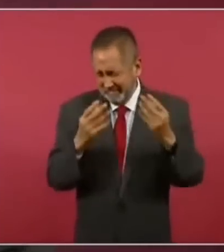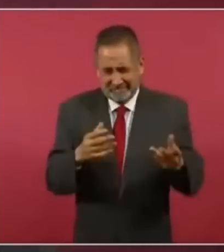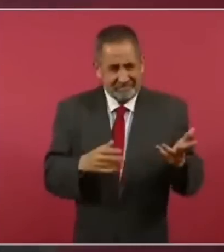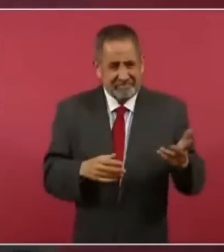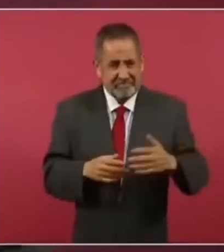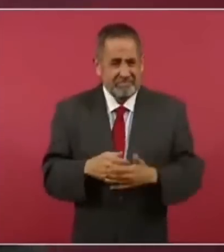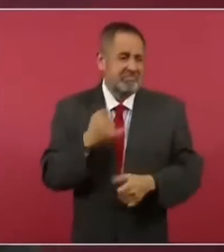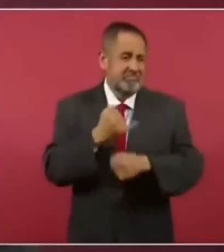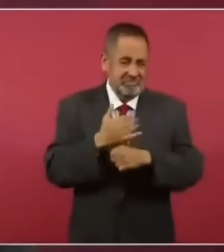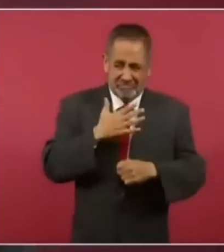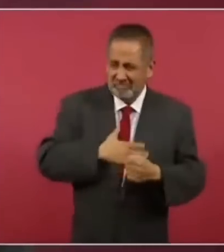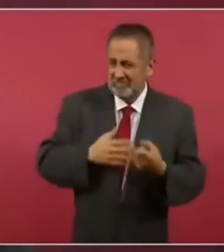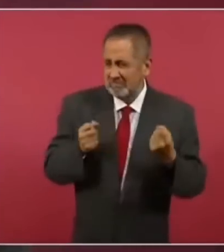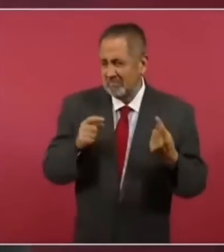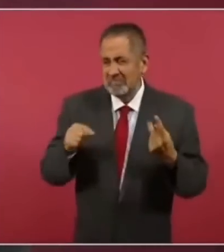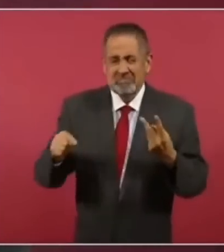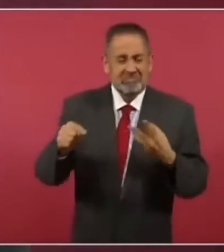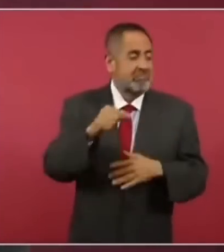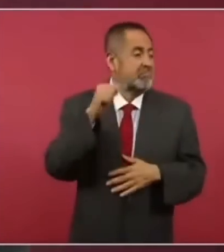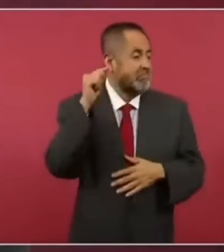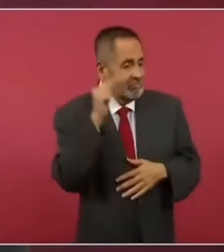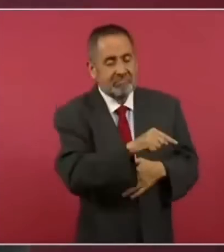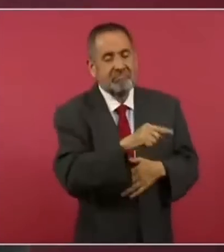de las injusticias.